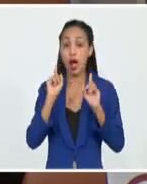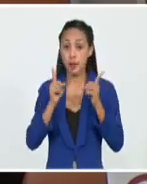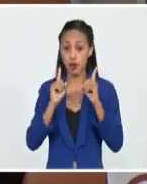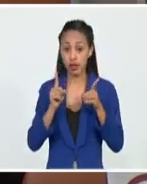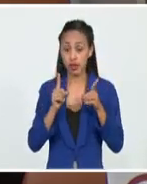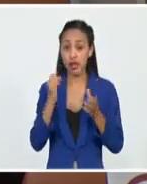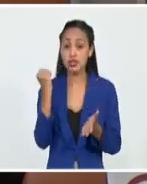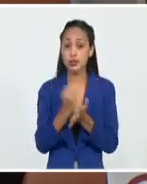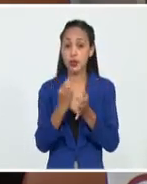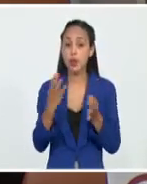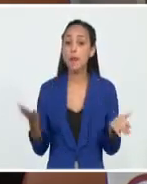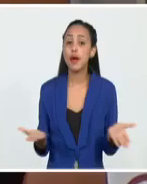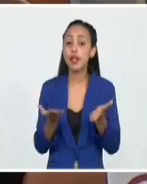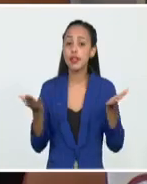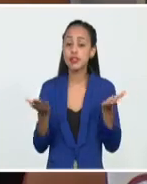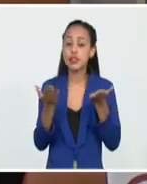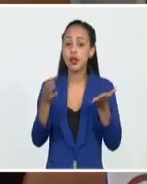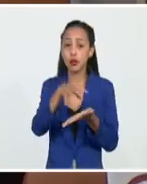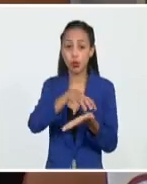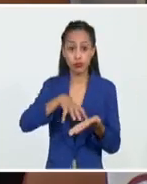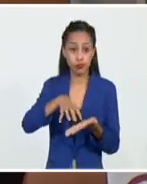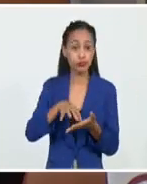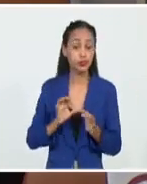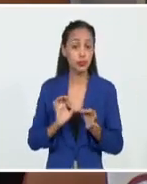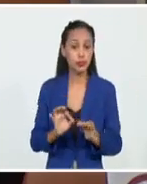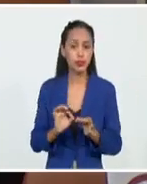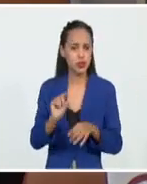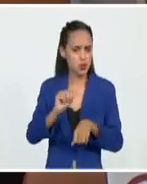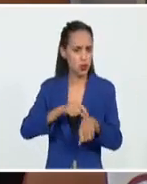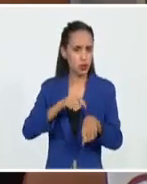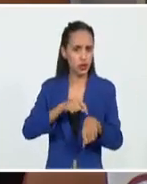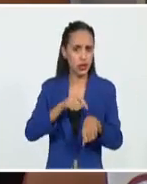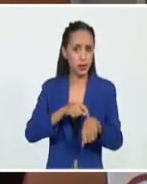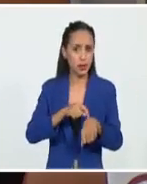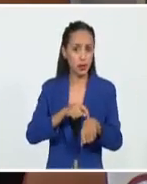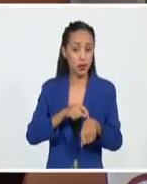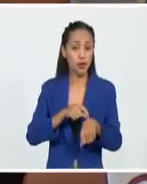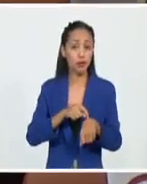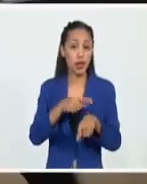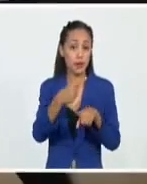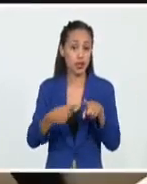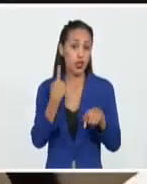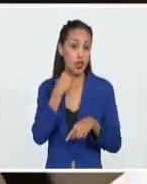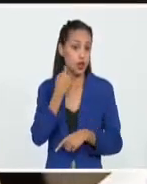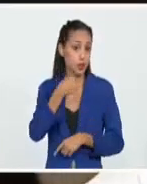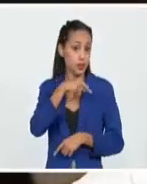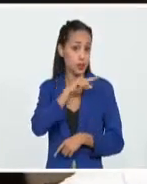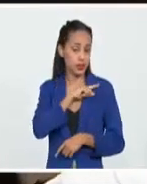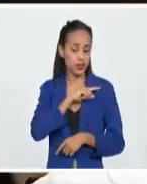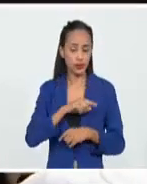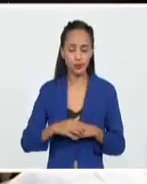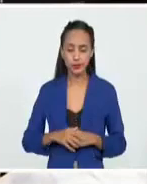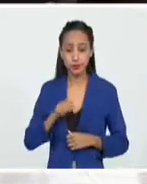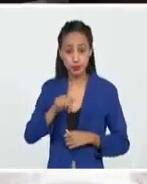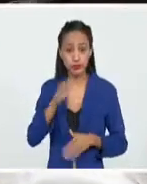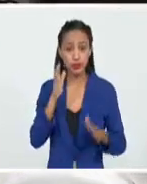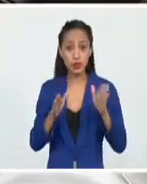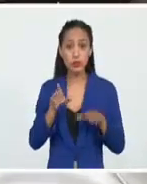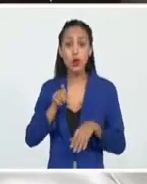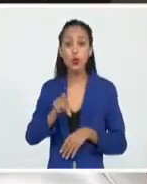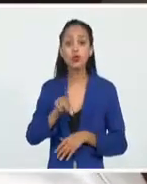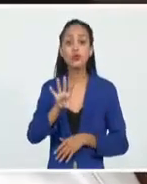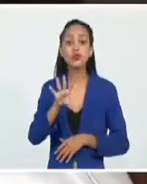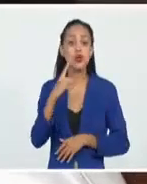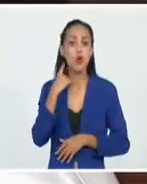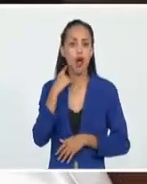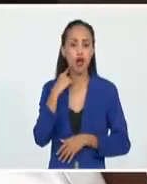impulsar el desarrollo territorial recientemente, a mediados del año pasado. en este periodo, en los últimos 5 años, se